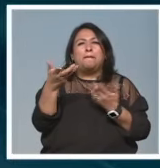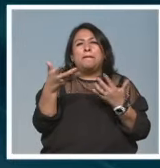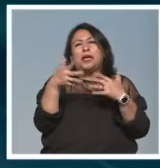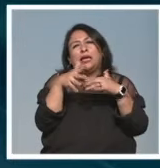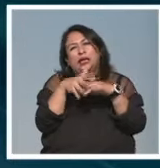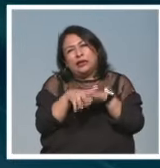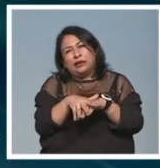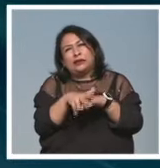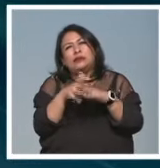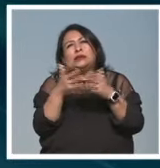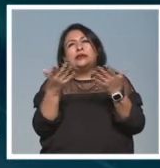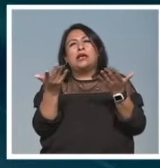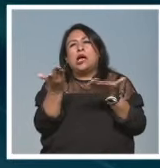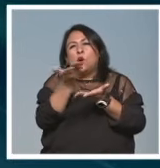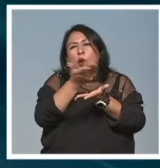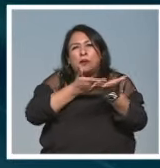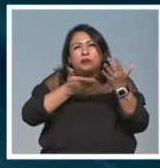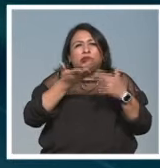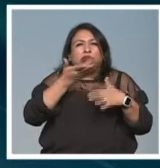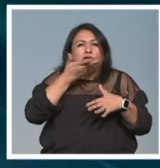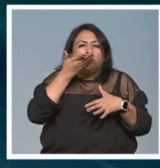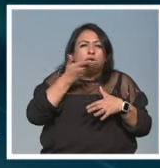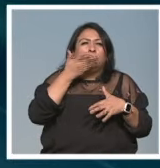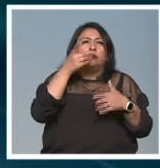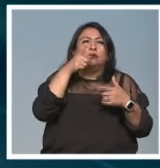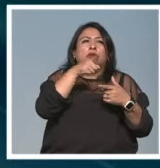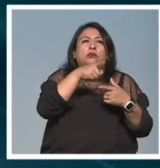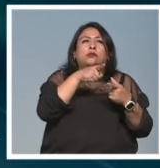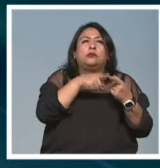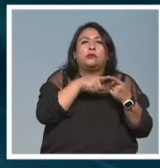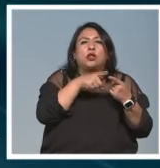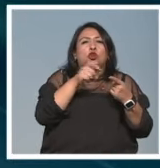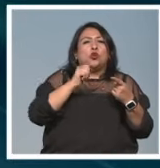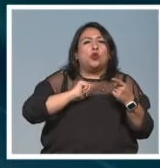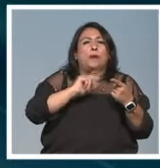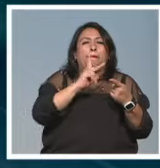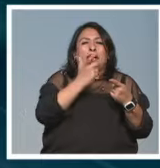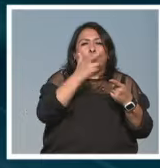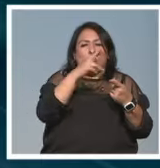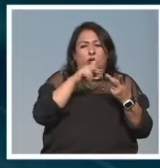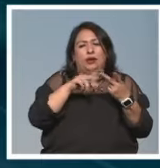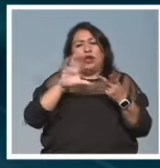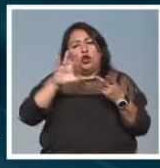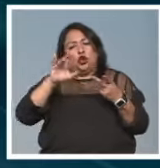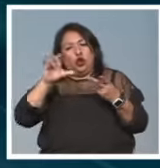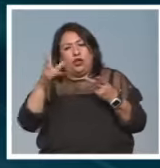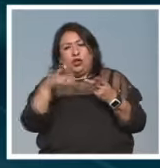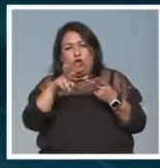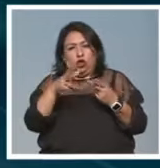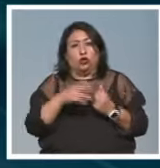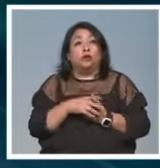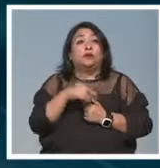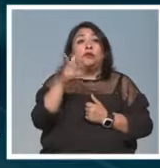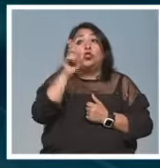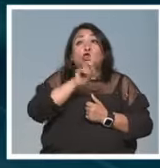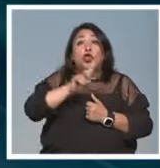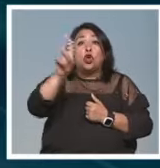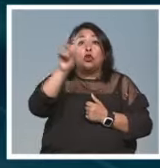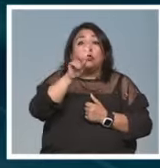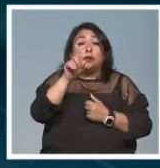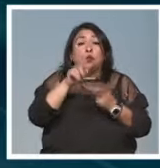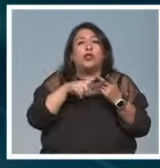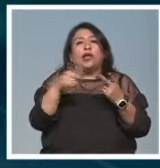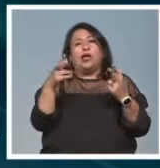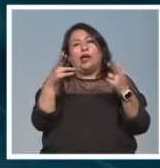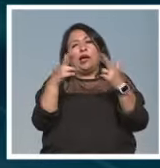mezcla, esta convivencia de tradiciones tanto precoloniales como coloniales, ¿no? Deidades zapotecas y